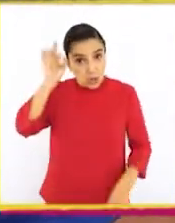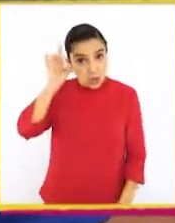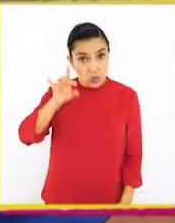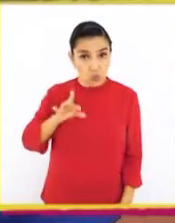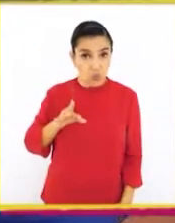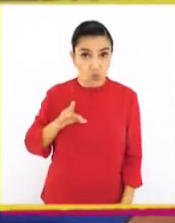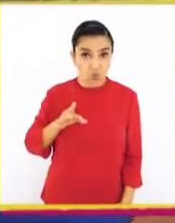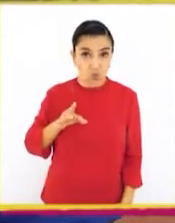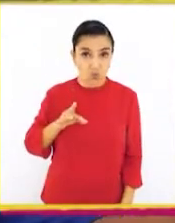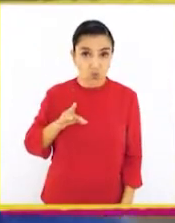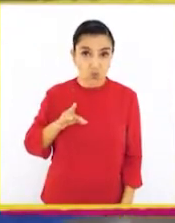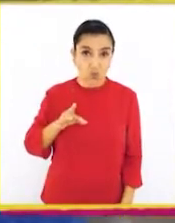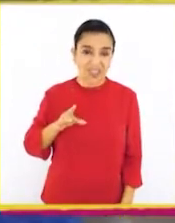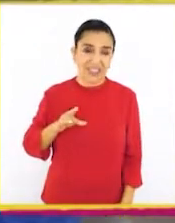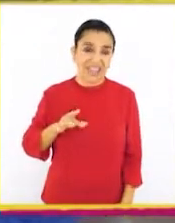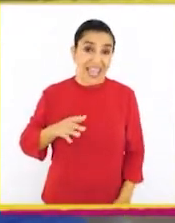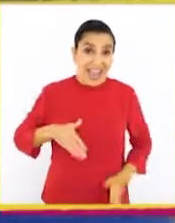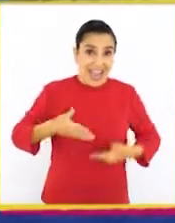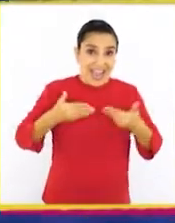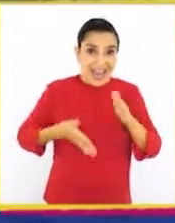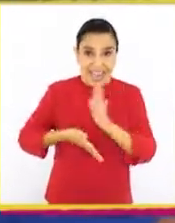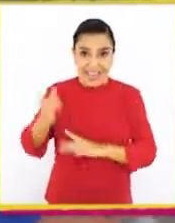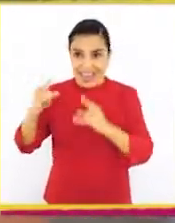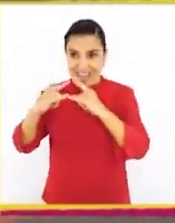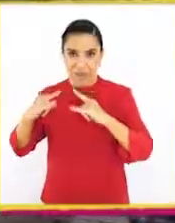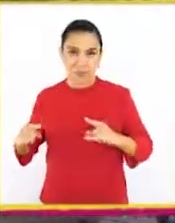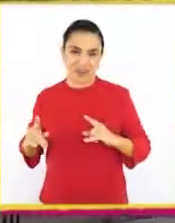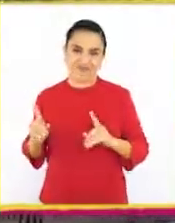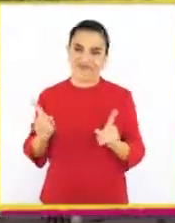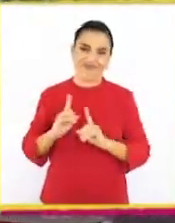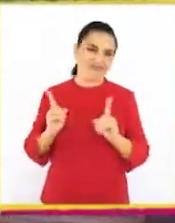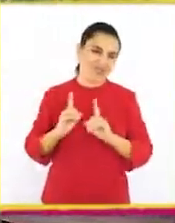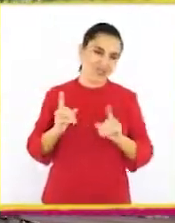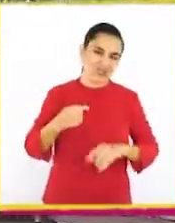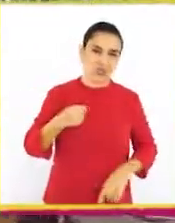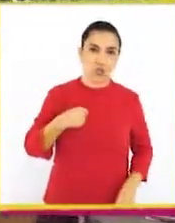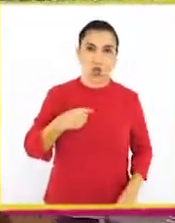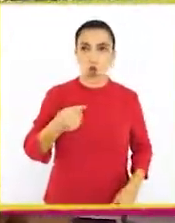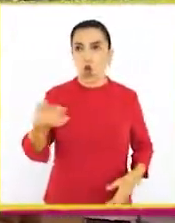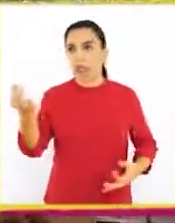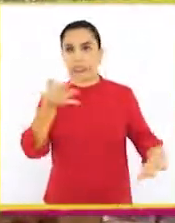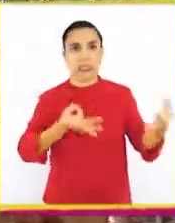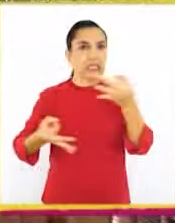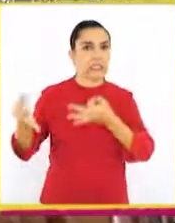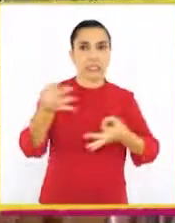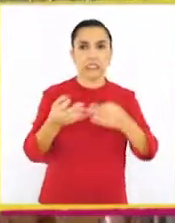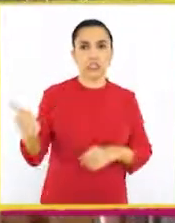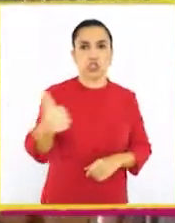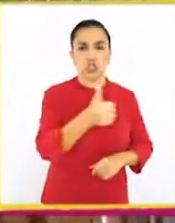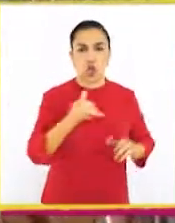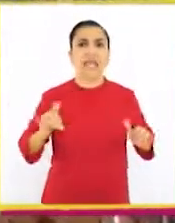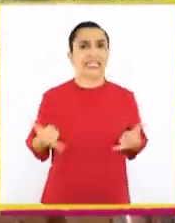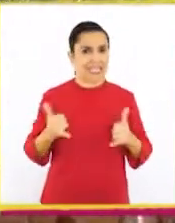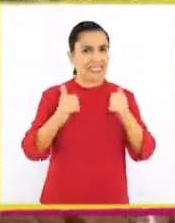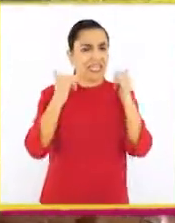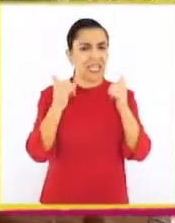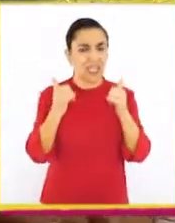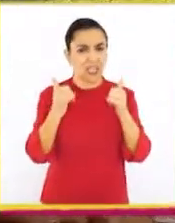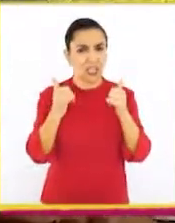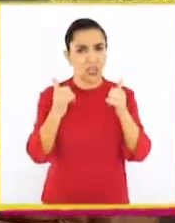cuenta que no tengo tantas ganas de ir a acampar. Todos me dicen, pero si es súper